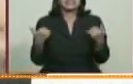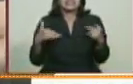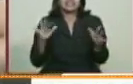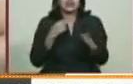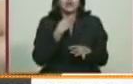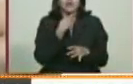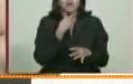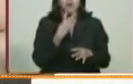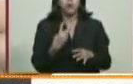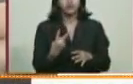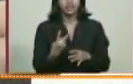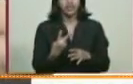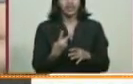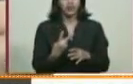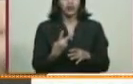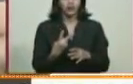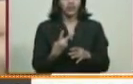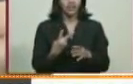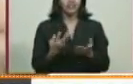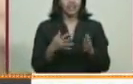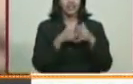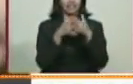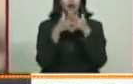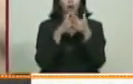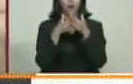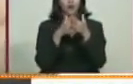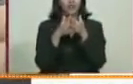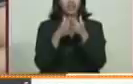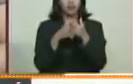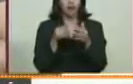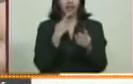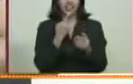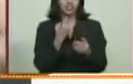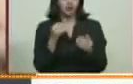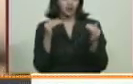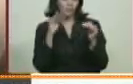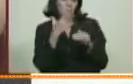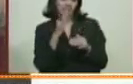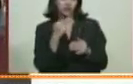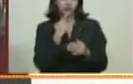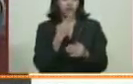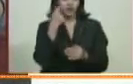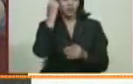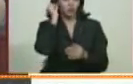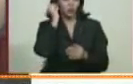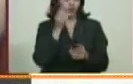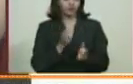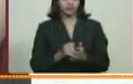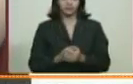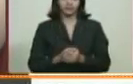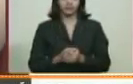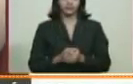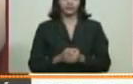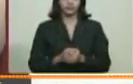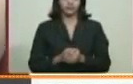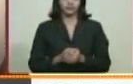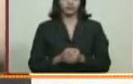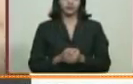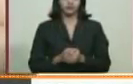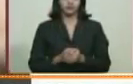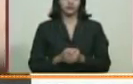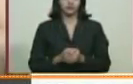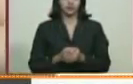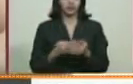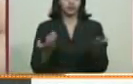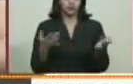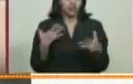vocero del Departamento de Estado de los Estados Unidos de América ha dicho algo como eso. Por lo tanto, es un hecho aislado. Algo que ha dicho